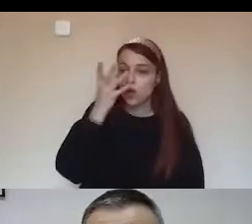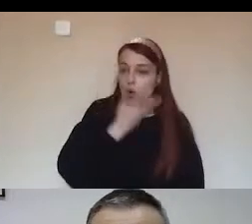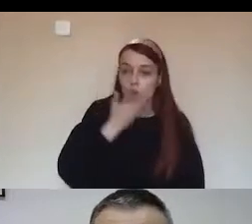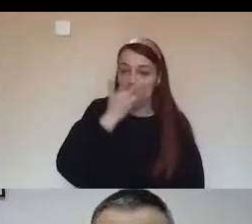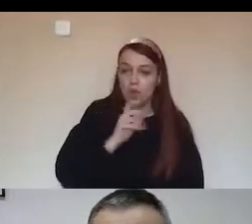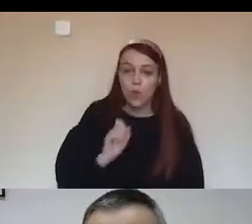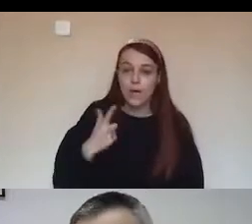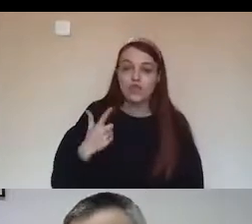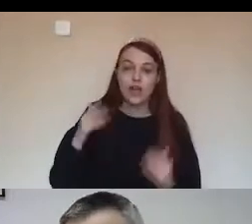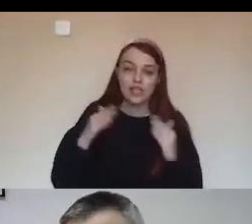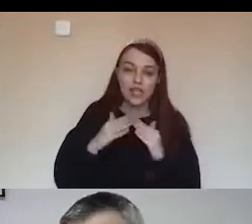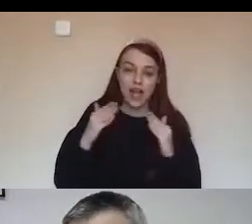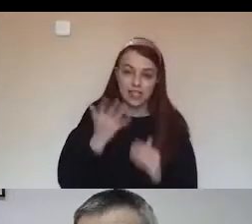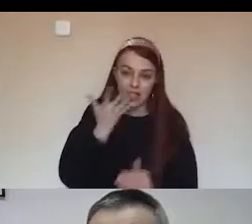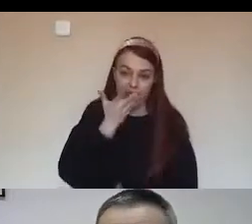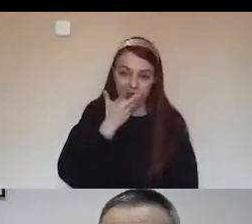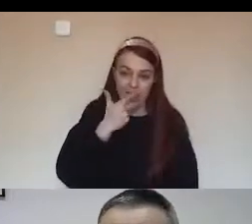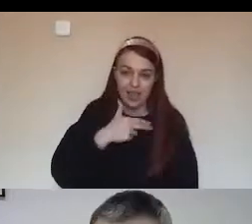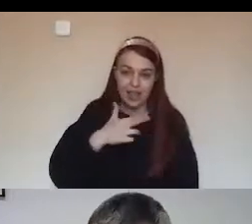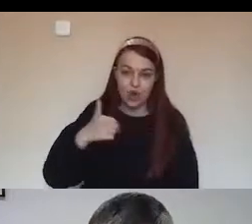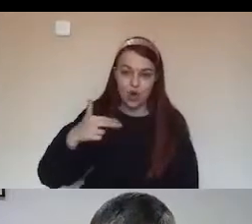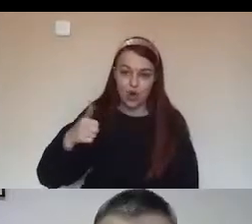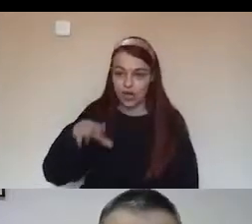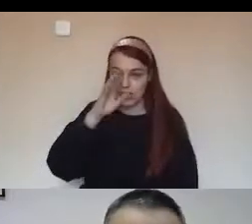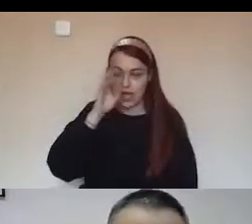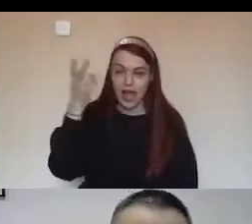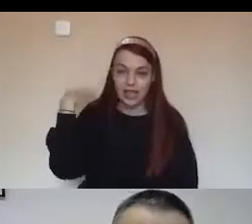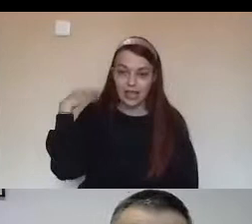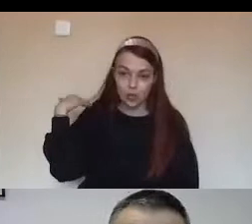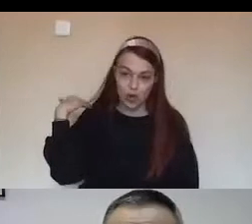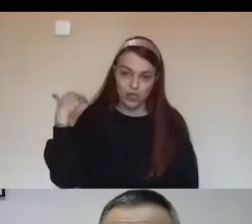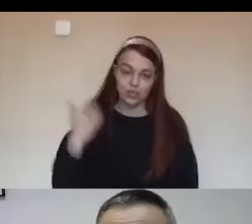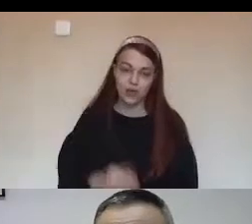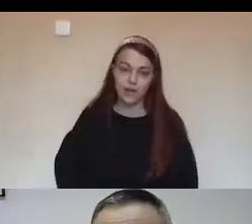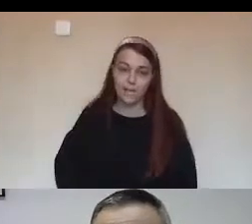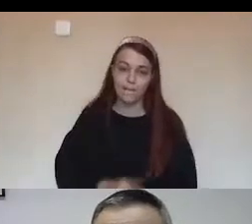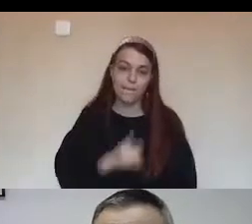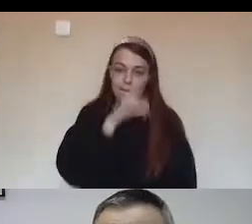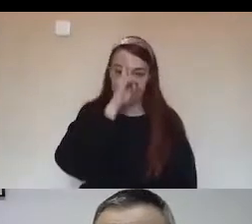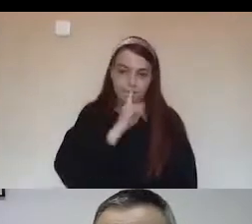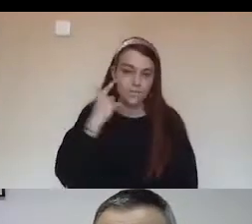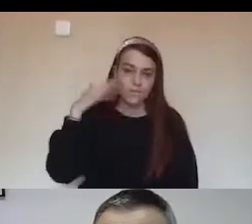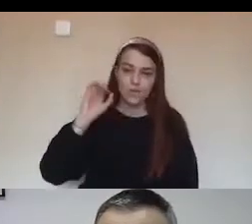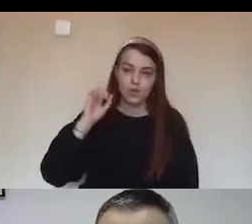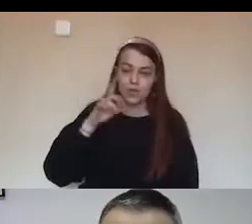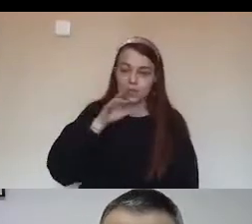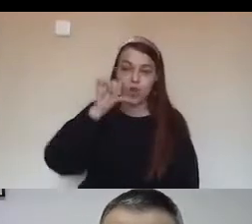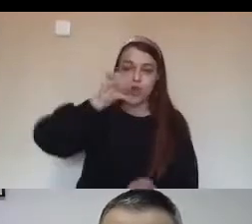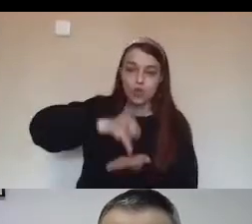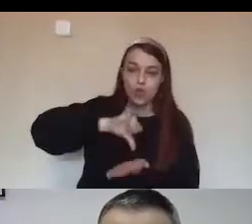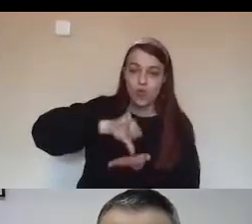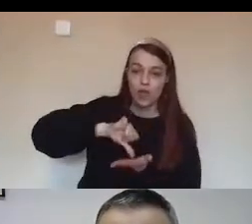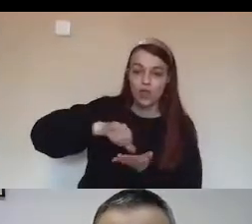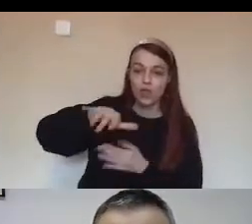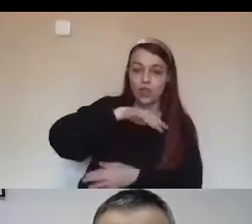que son sus casas de colores antiguas. Es lo que la imagen más conocida de la ciudad. La ciudad tiene uno de los cascos antiguos,